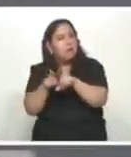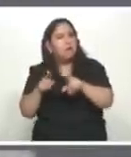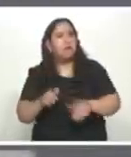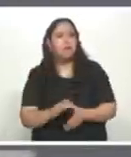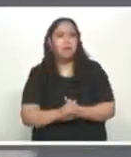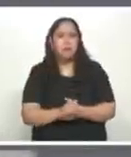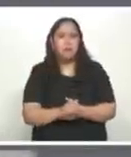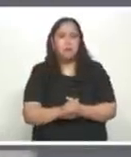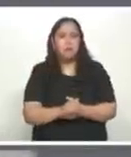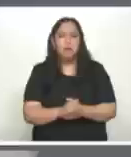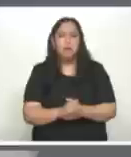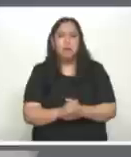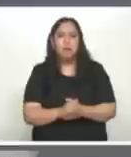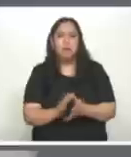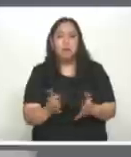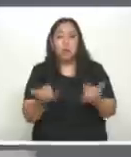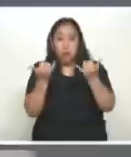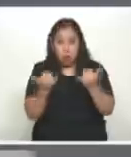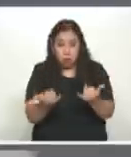nosotros somos sujetos de la historia.